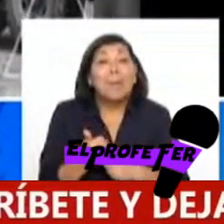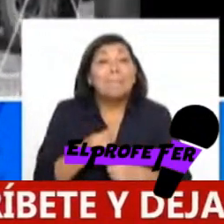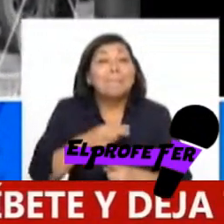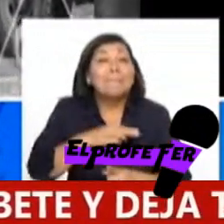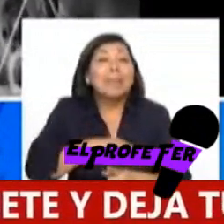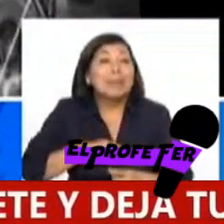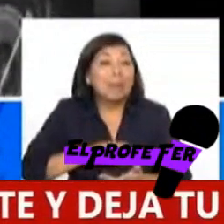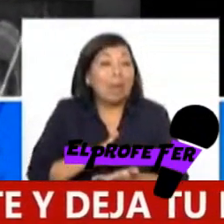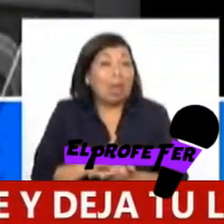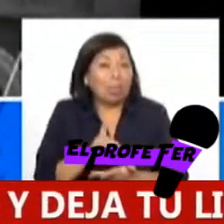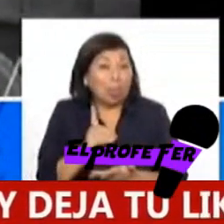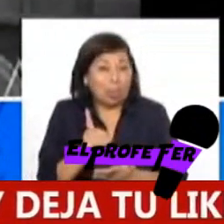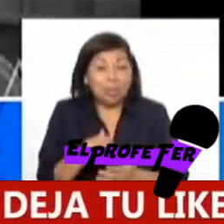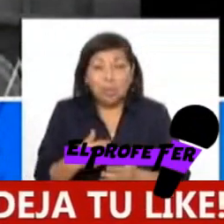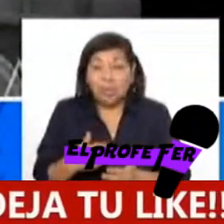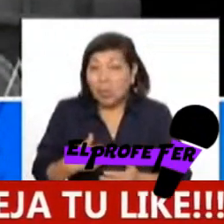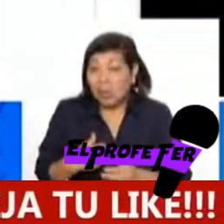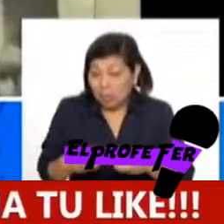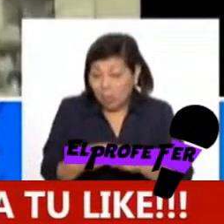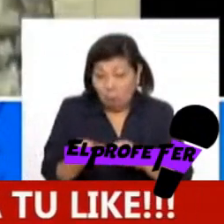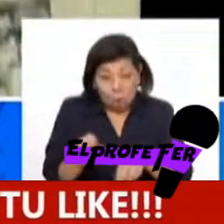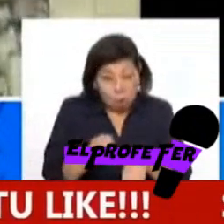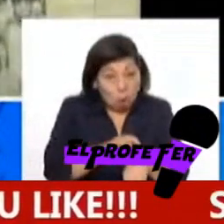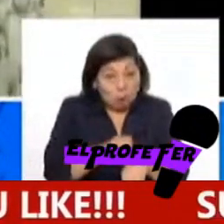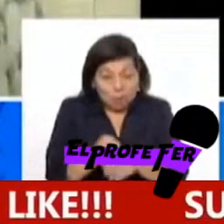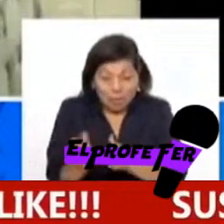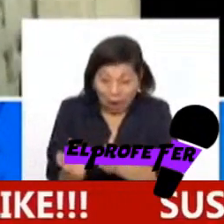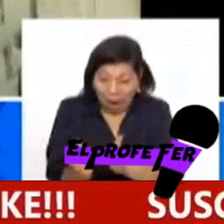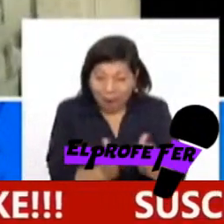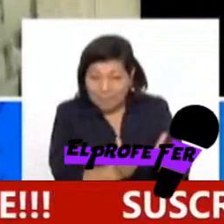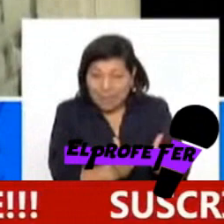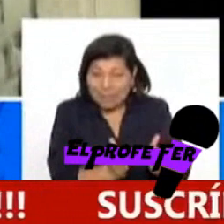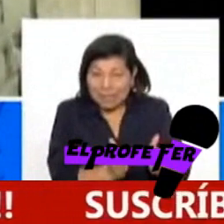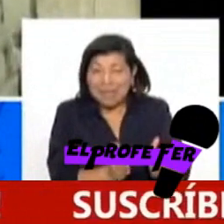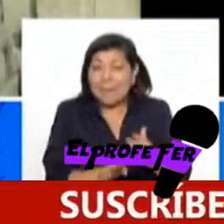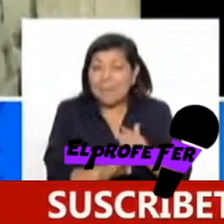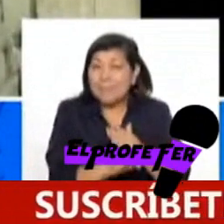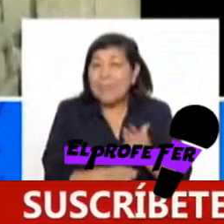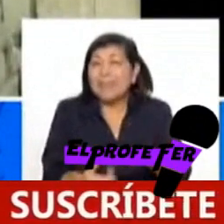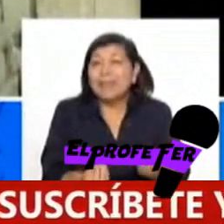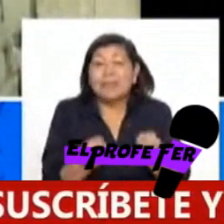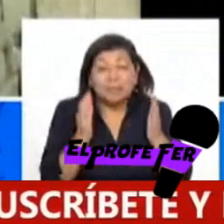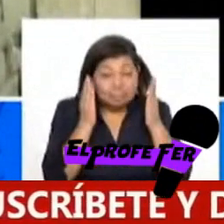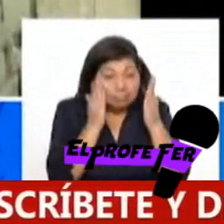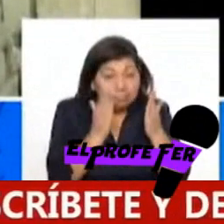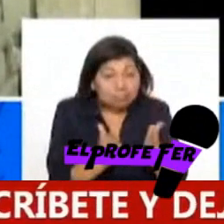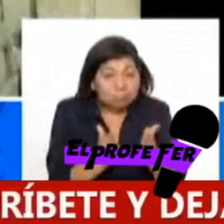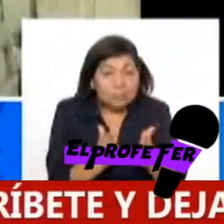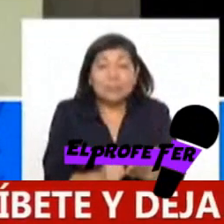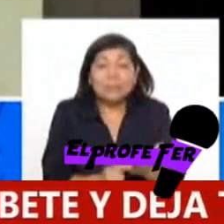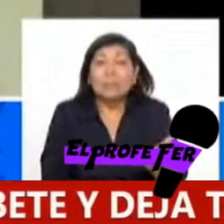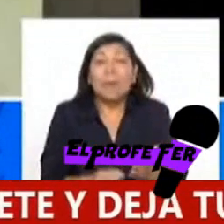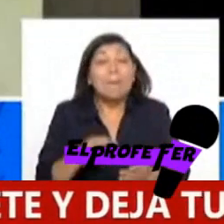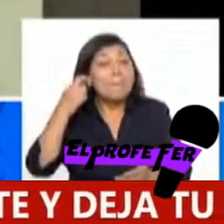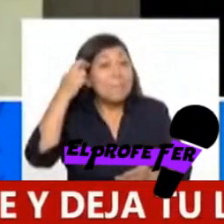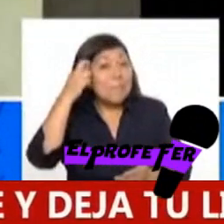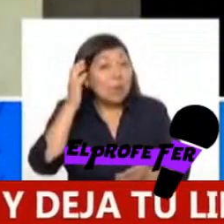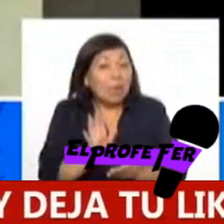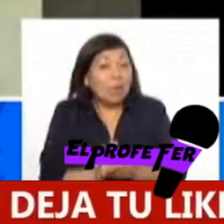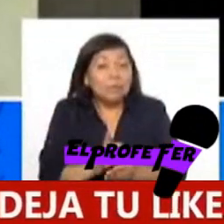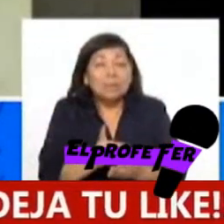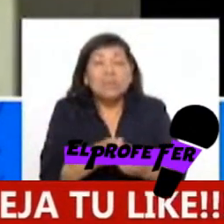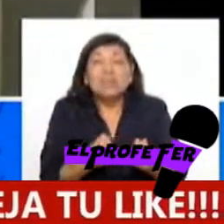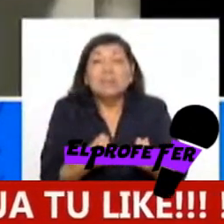Educación. Nosotros lo que le podemos decir desde el Consejo Nacional de Educación, básicamente concentrados en la formulación de políticas